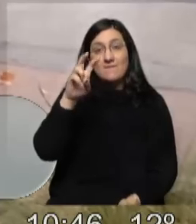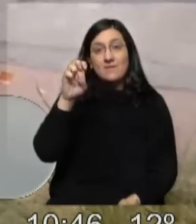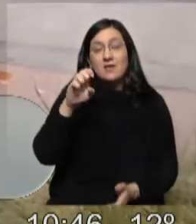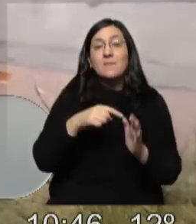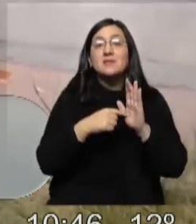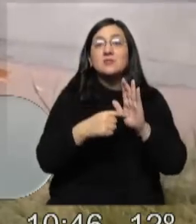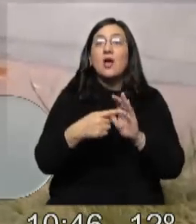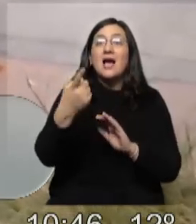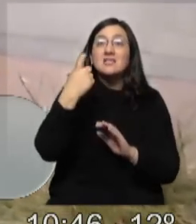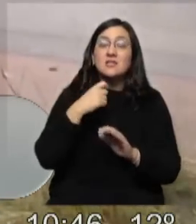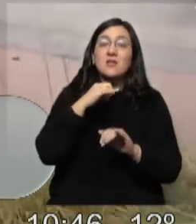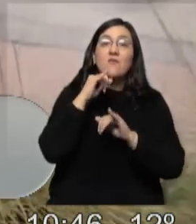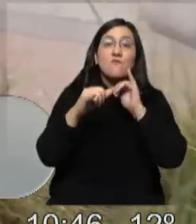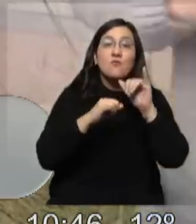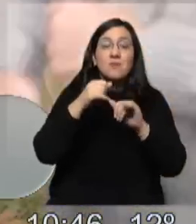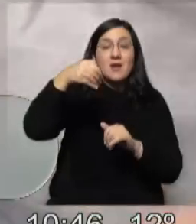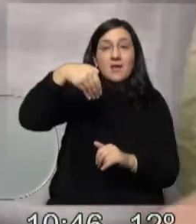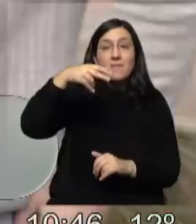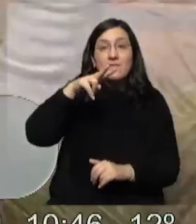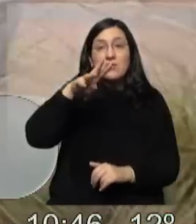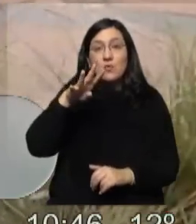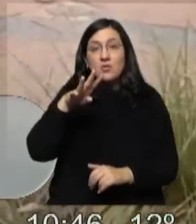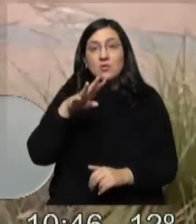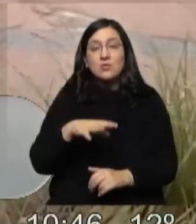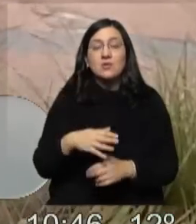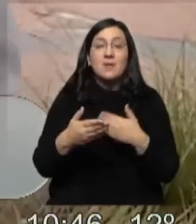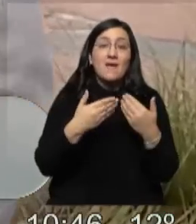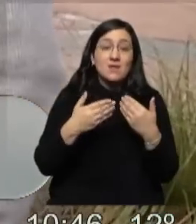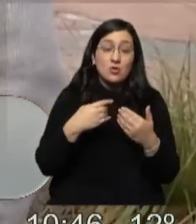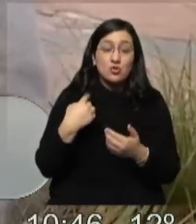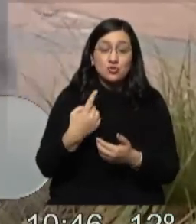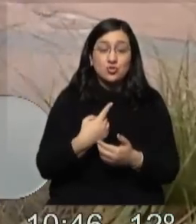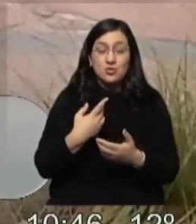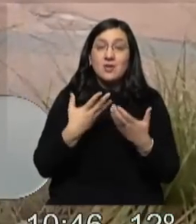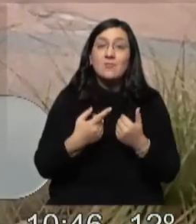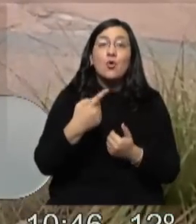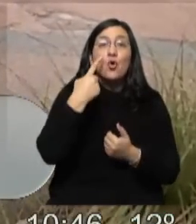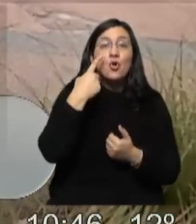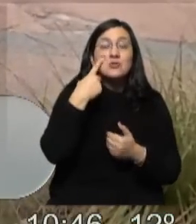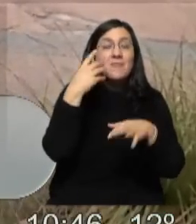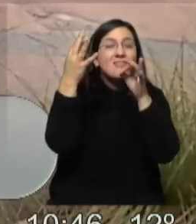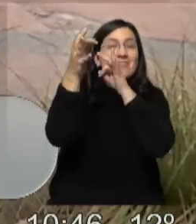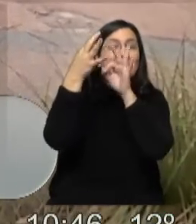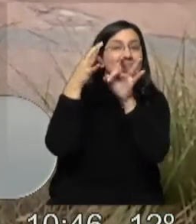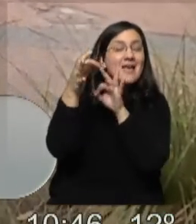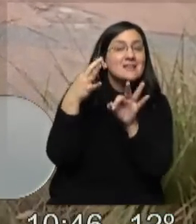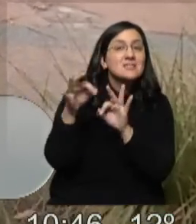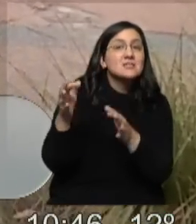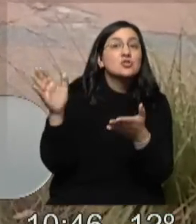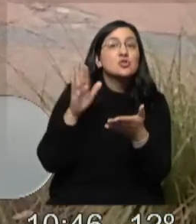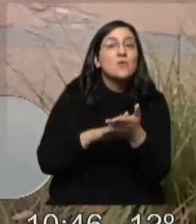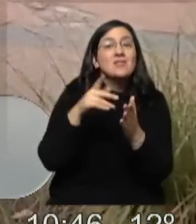presentó ayer este informe en M24, está con nosotros para conversar. Y, por supuesto, Eduardo, nosotros queremos conocer más detalles acerca de